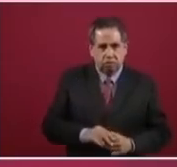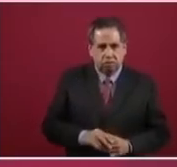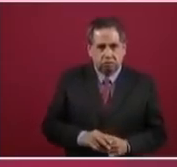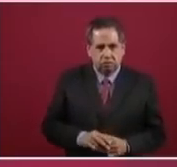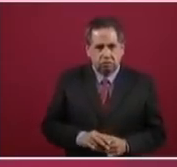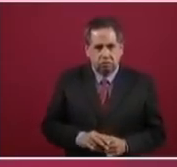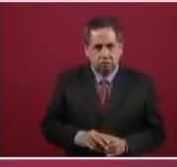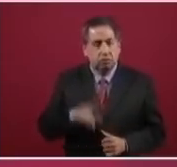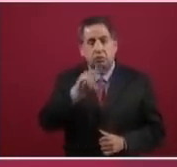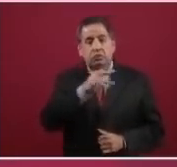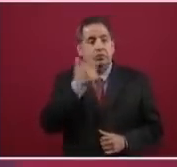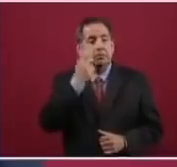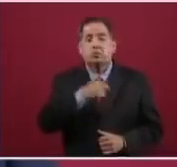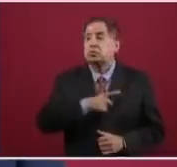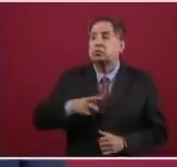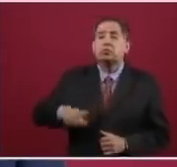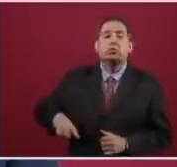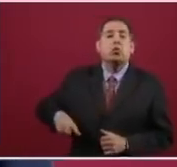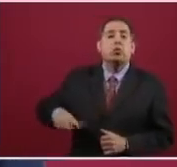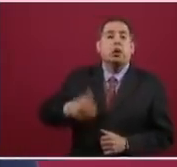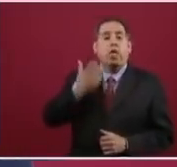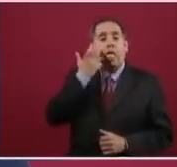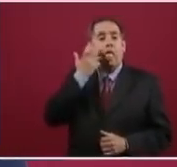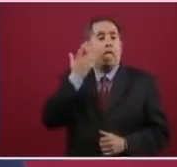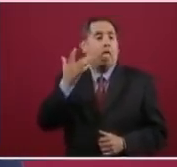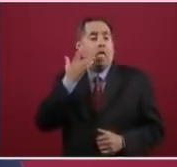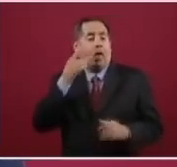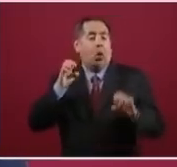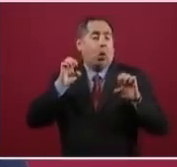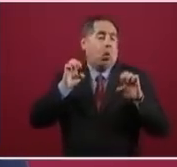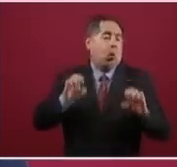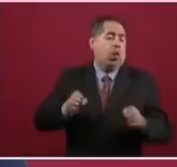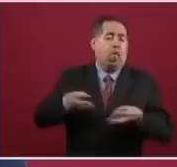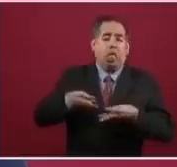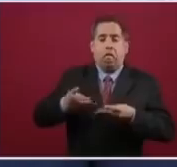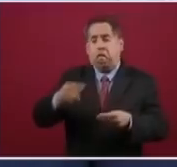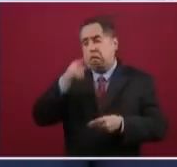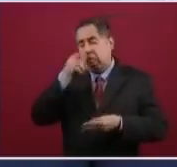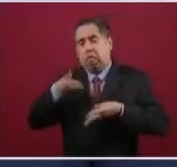los lujos en el gobierno el gasto su perfil